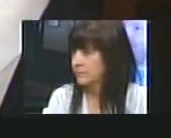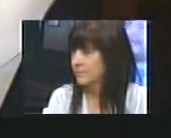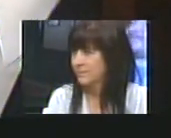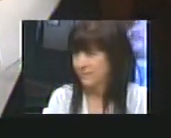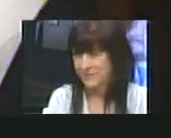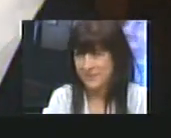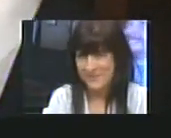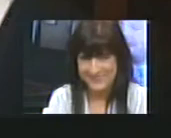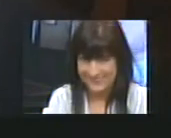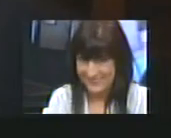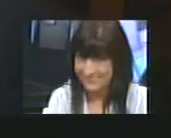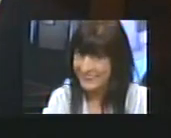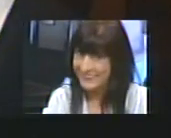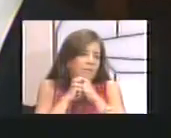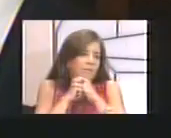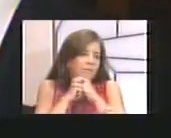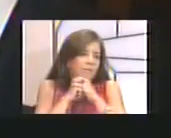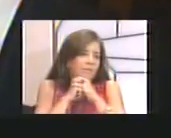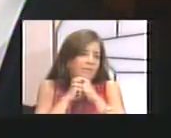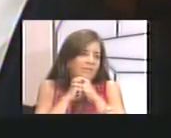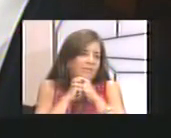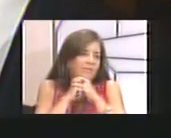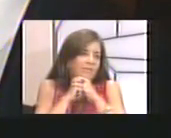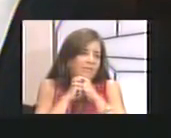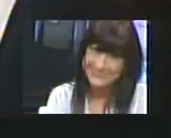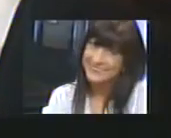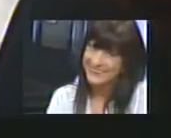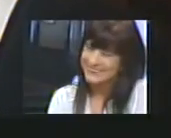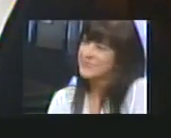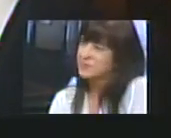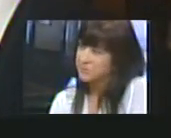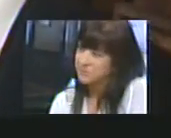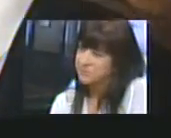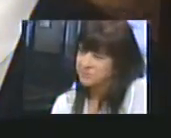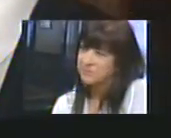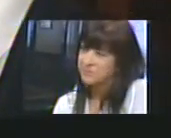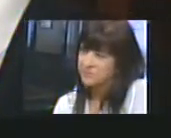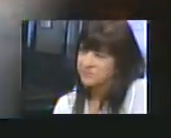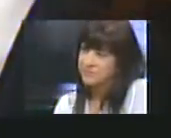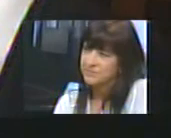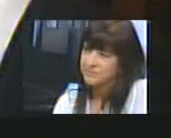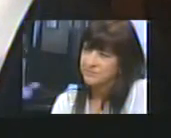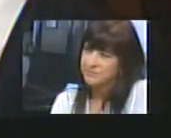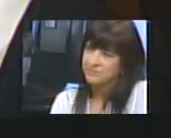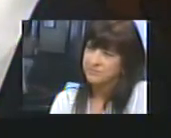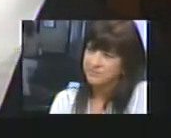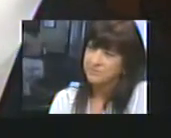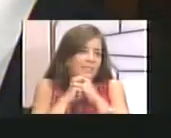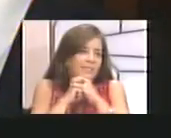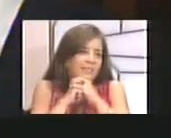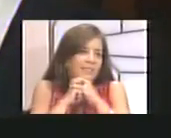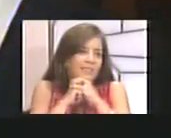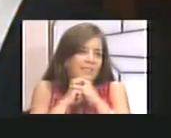Carrió, porque ya no puede llamar la atención a nadie, ¿no? O sea, ya no sorprende más las cosas, ya no hay nada más para sorprenderse de Carrió. Ya la cantidad de